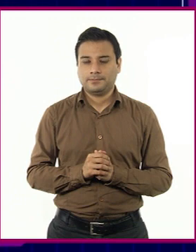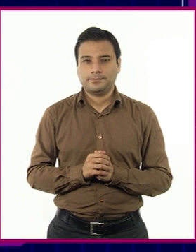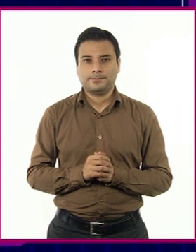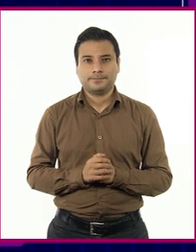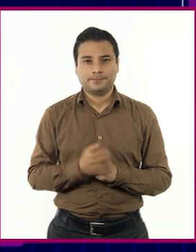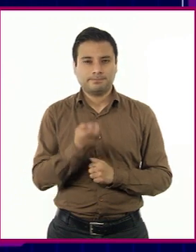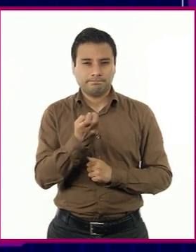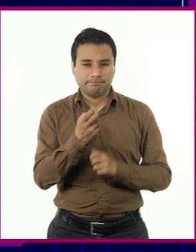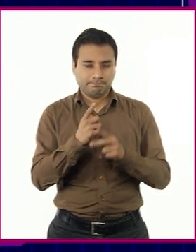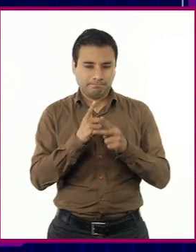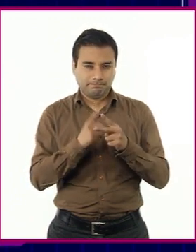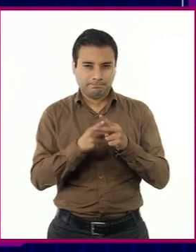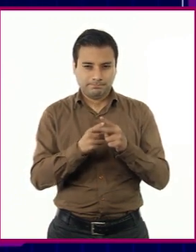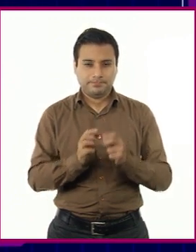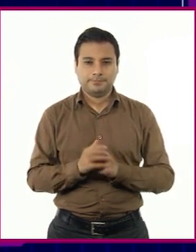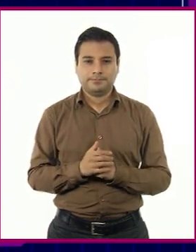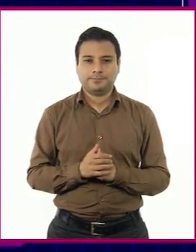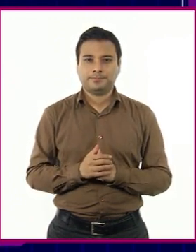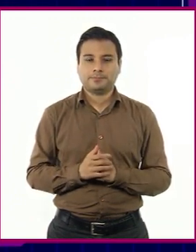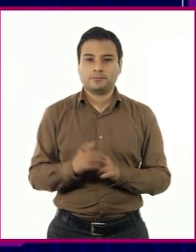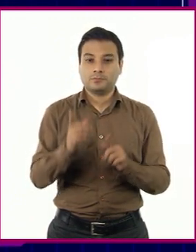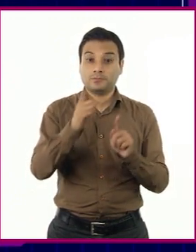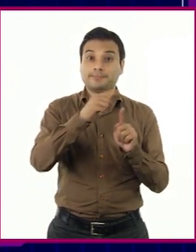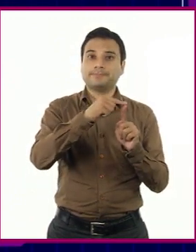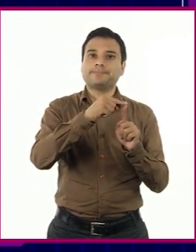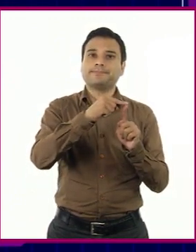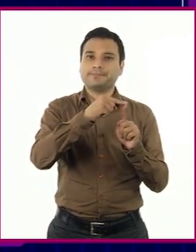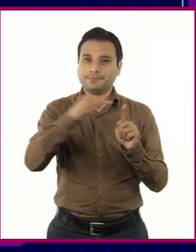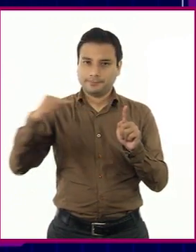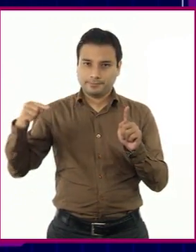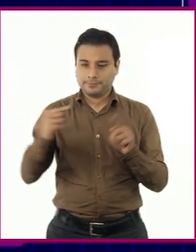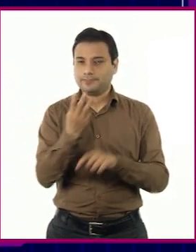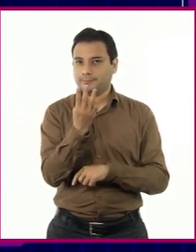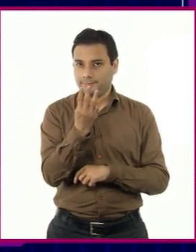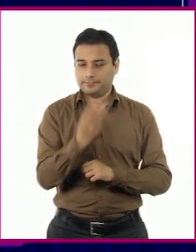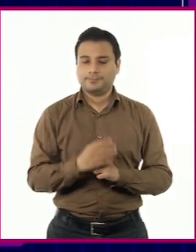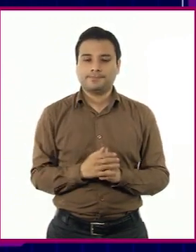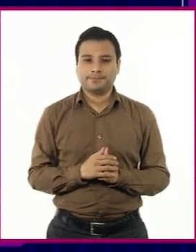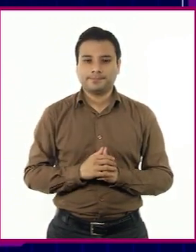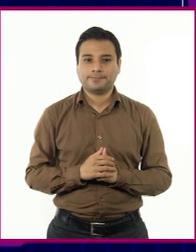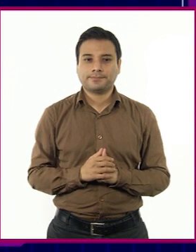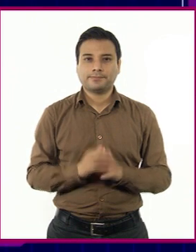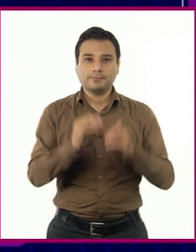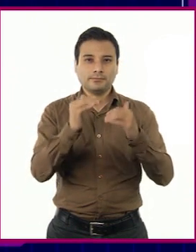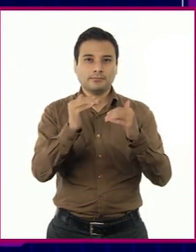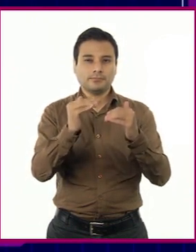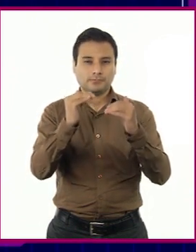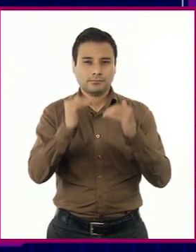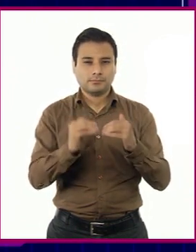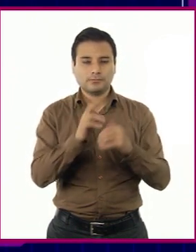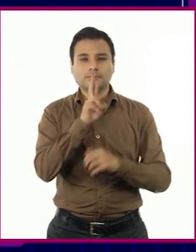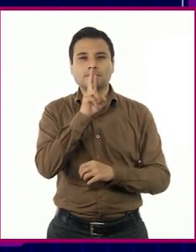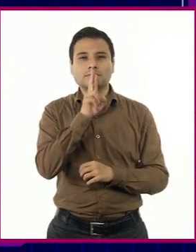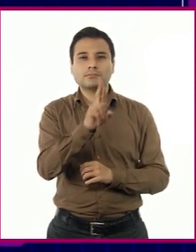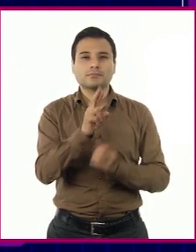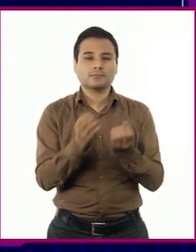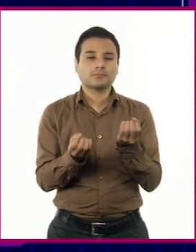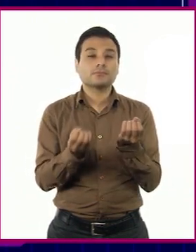2,833,333.33 entre 3, lo cual es igual